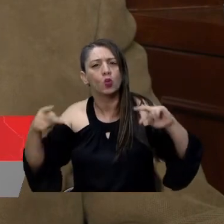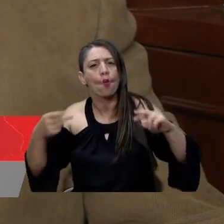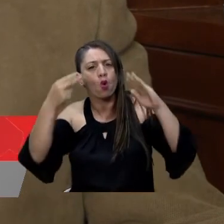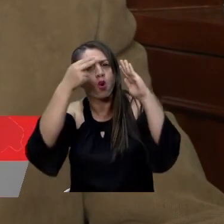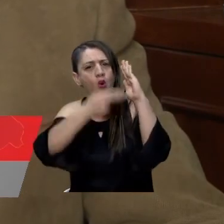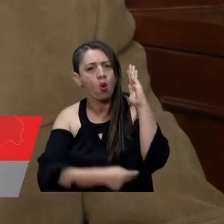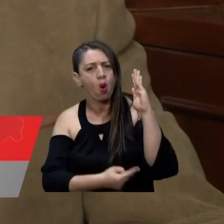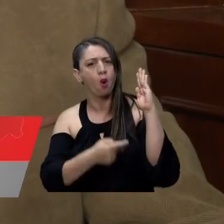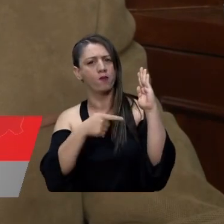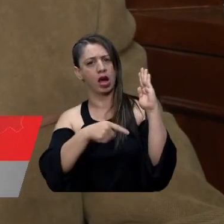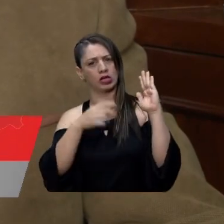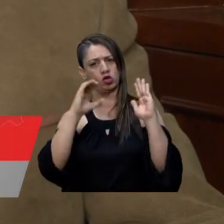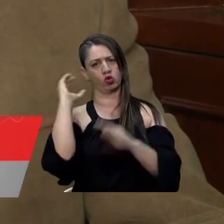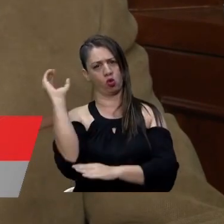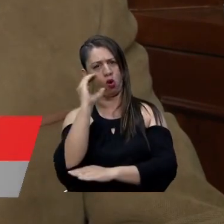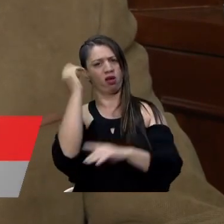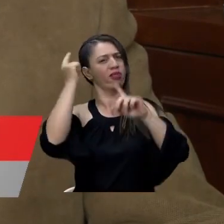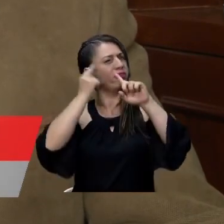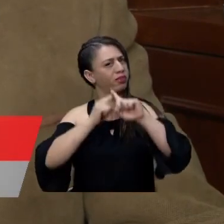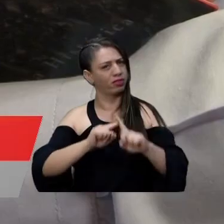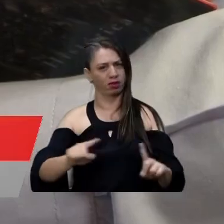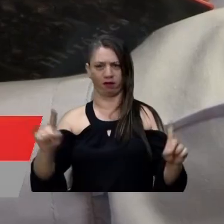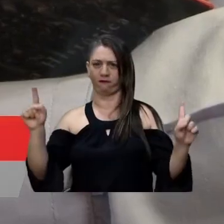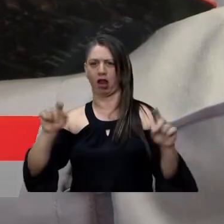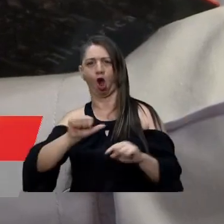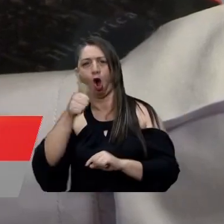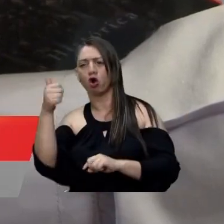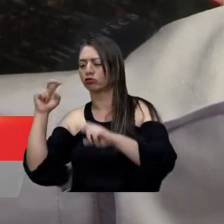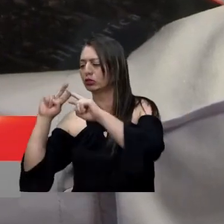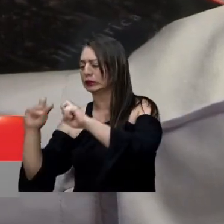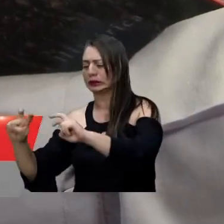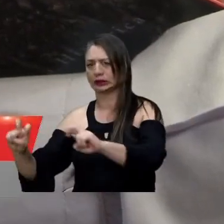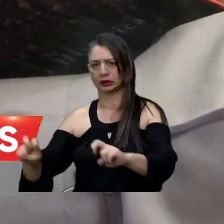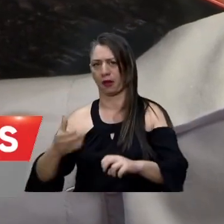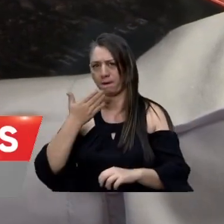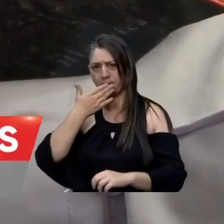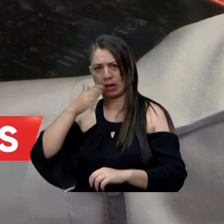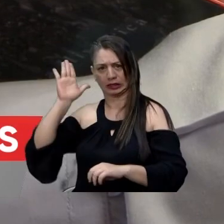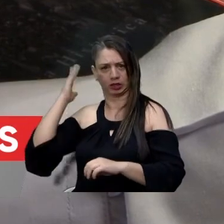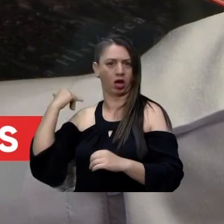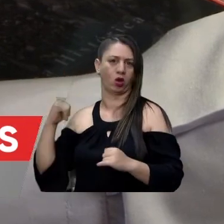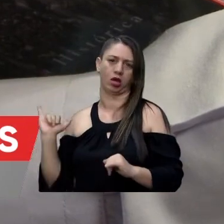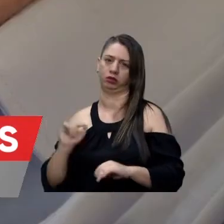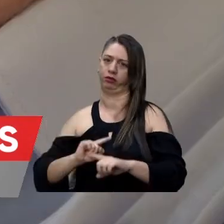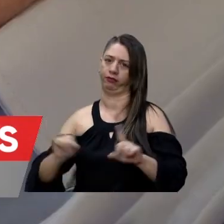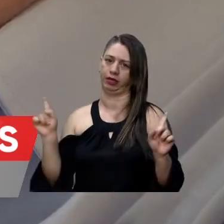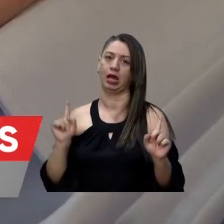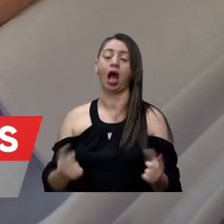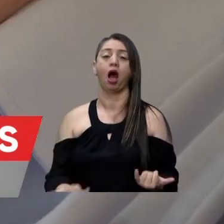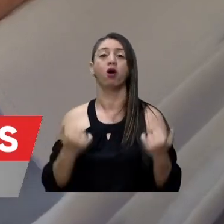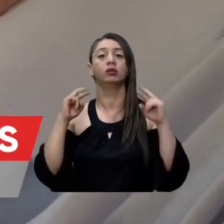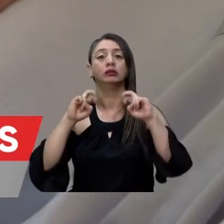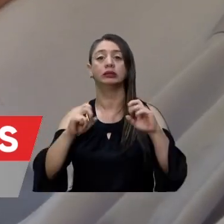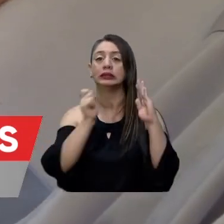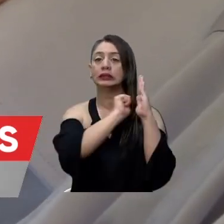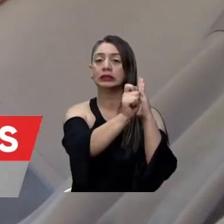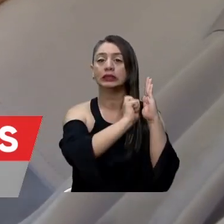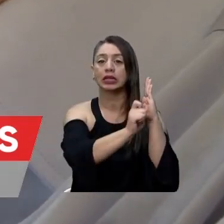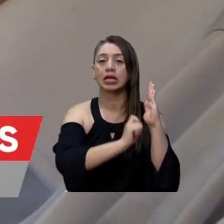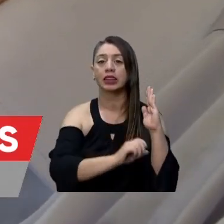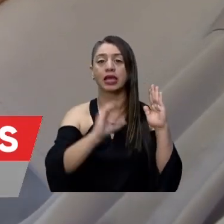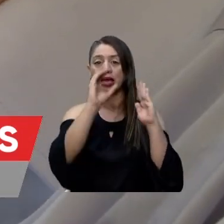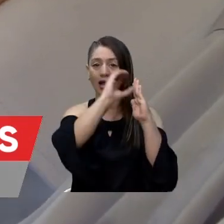colombiana diferente a otros que se hayan realizado en el pasado. El escritor destina varios capítulos de su libro a la